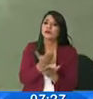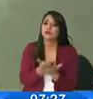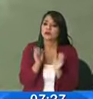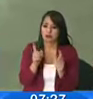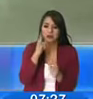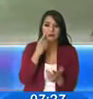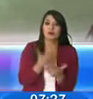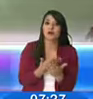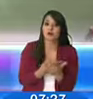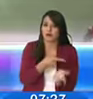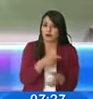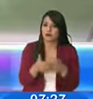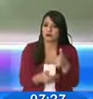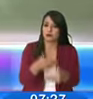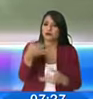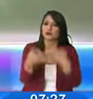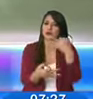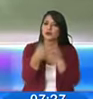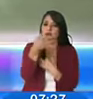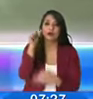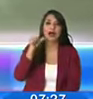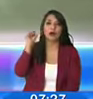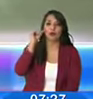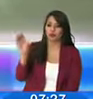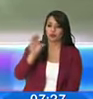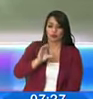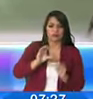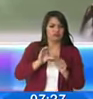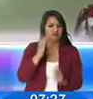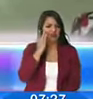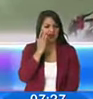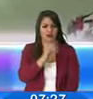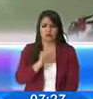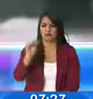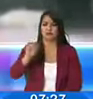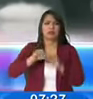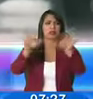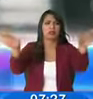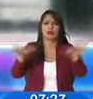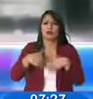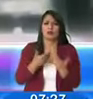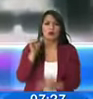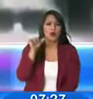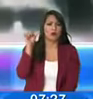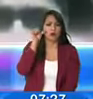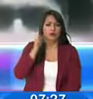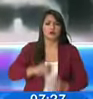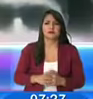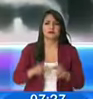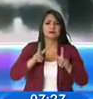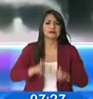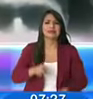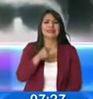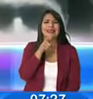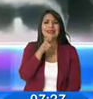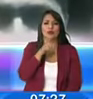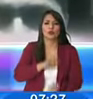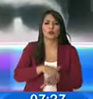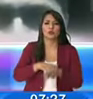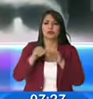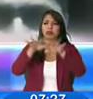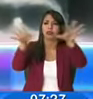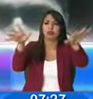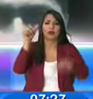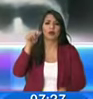una prueba dentro del proceso. Eso primero nos llama la atención, cómo se filtró. Que hay que investigar quién filtró el audio, dicen, y